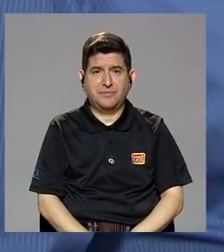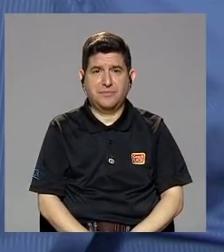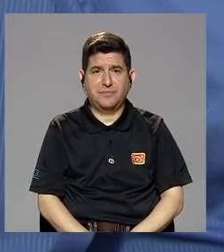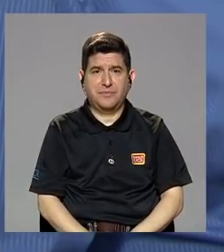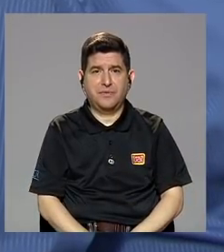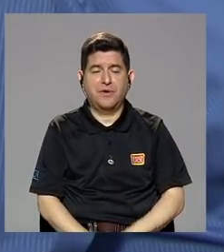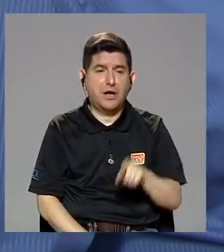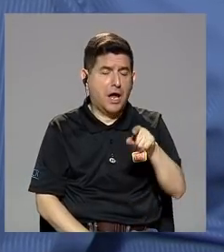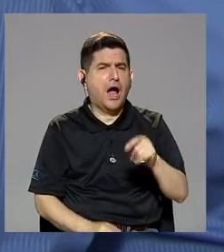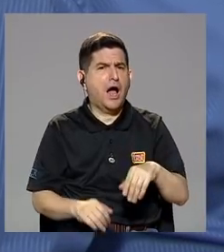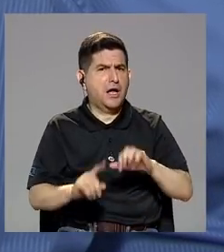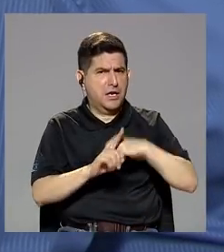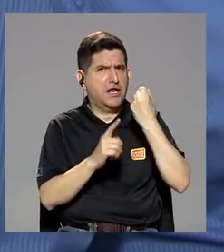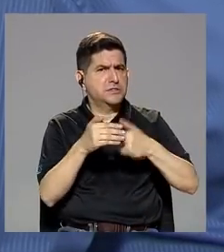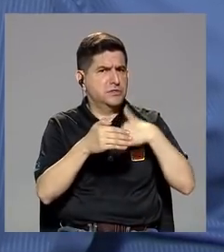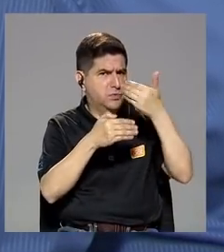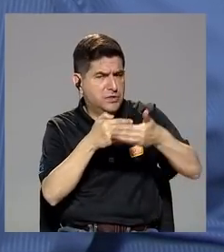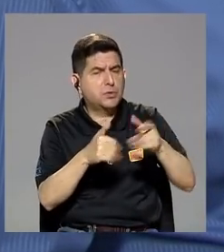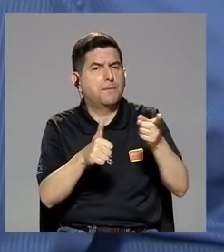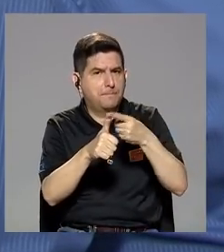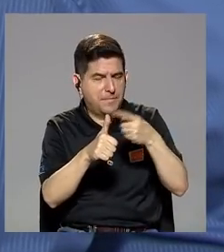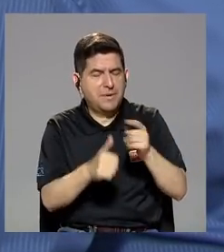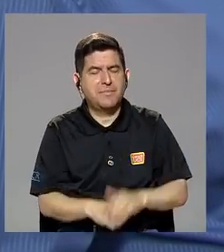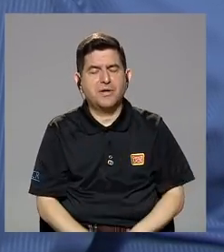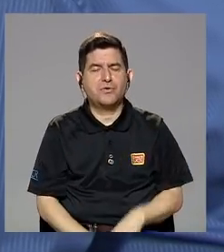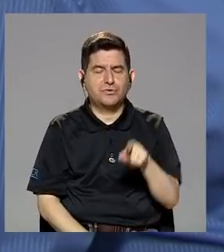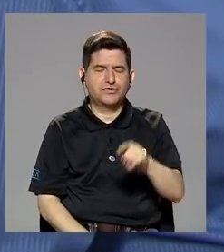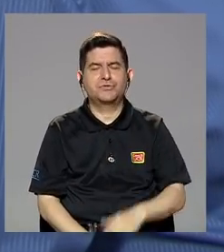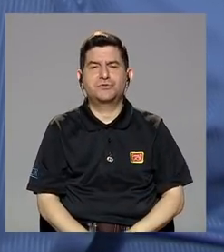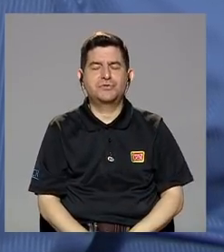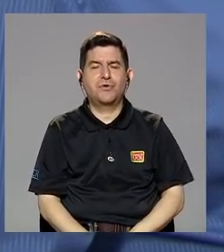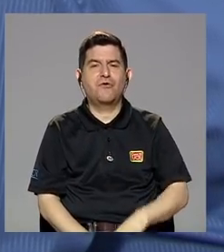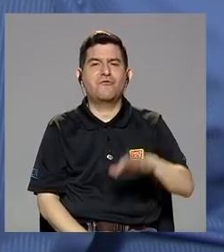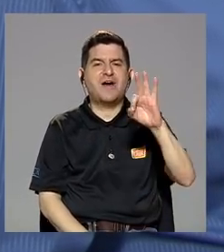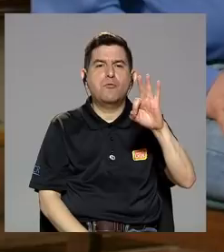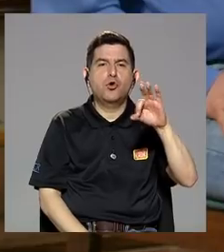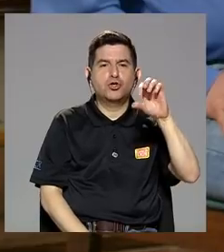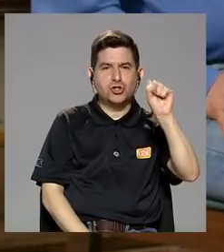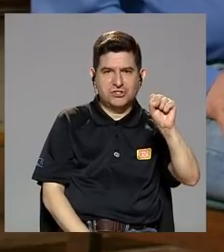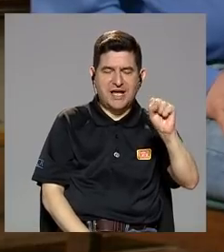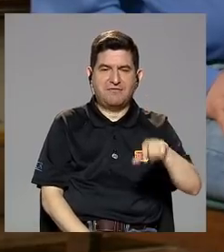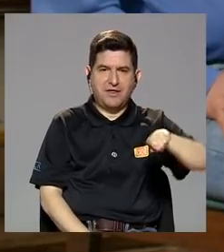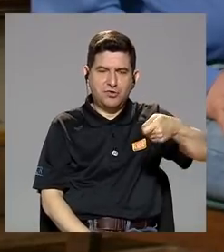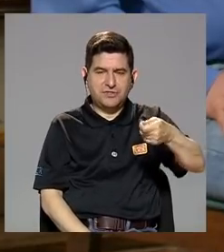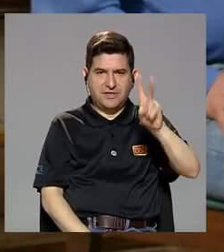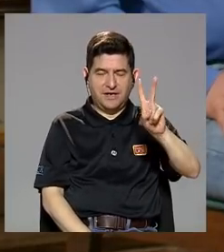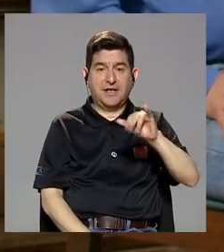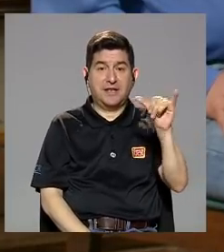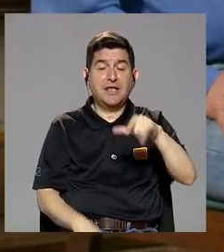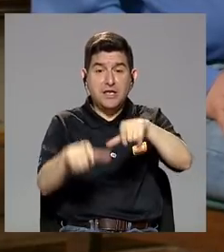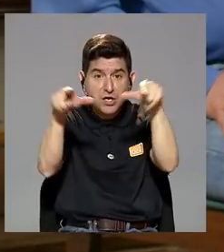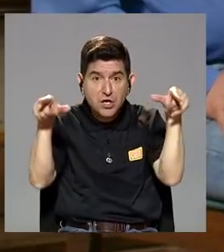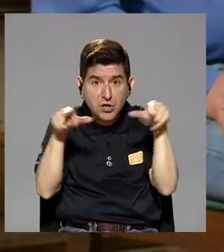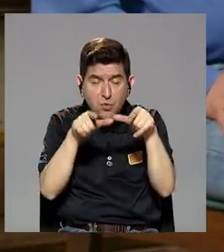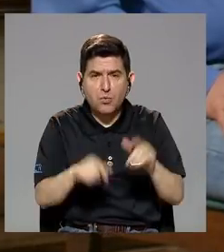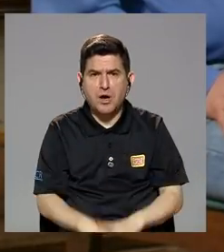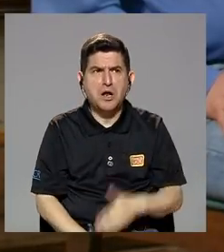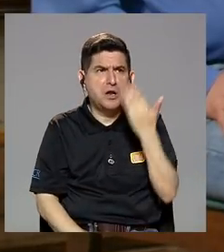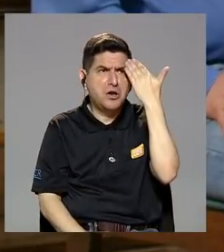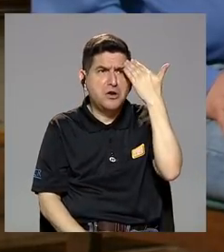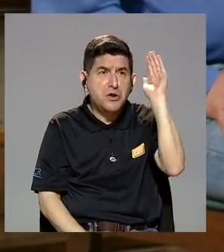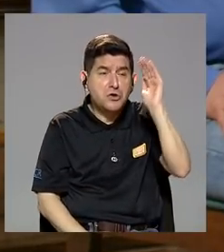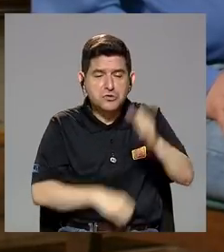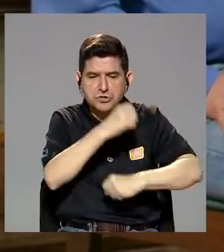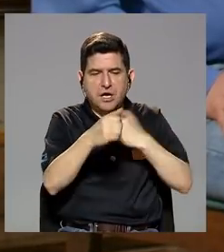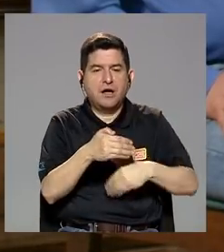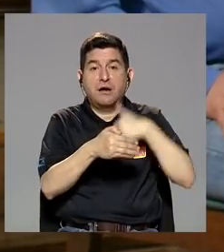fue después primero hice fabuloso sábado en canal 2 en el mismo estudio y no sé cuántos años